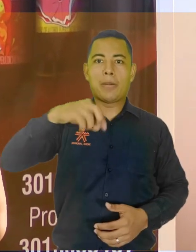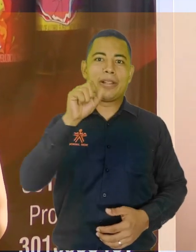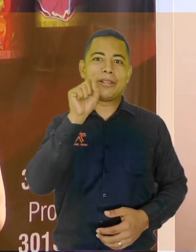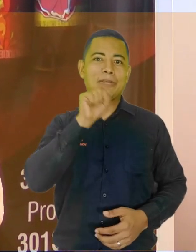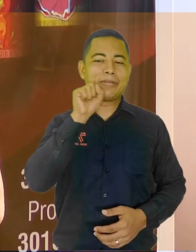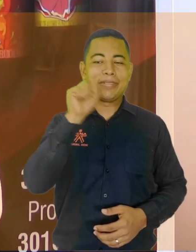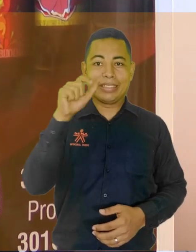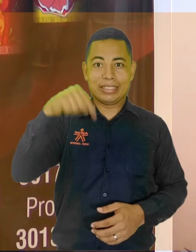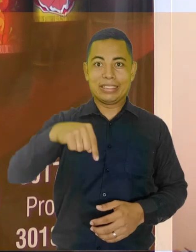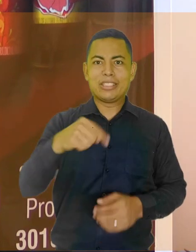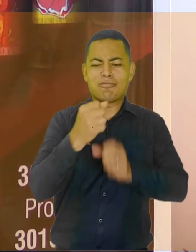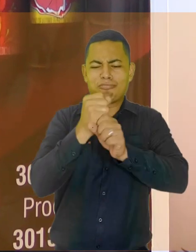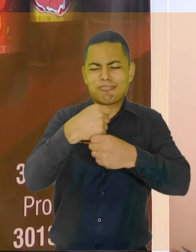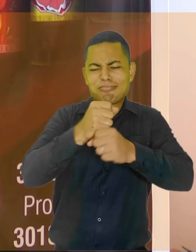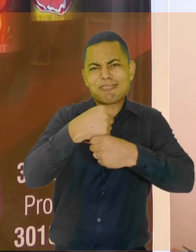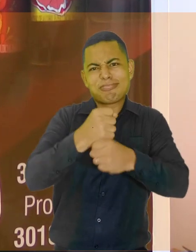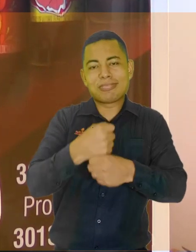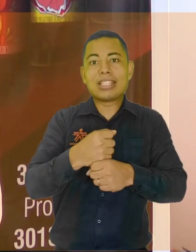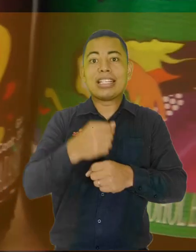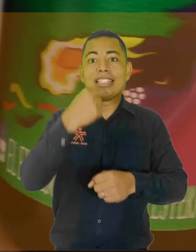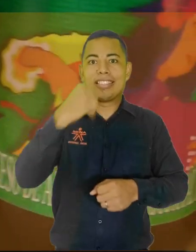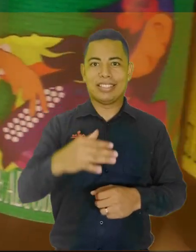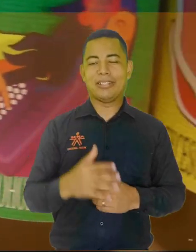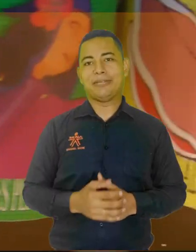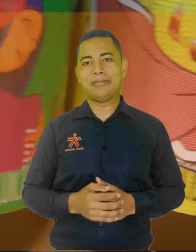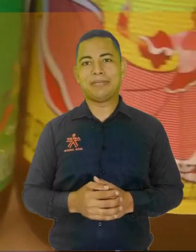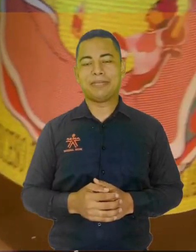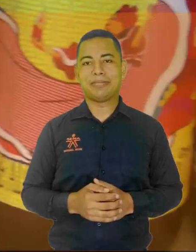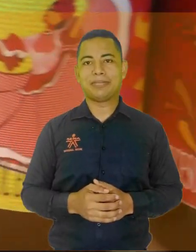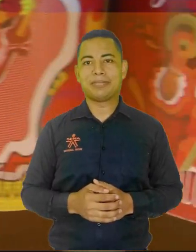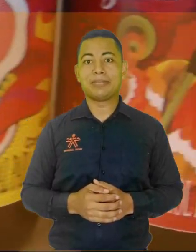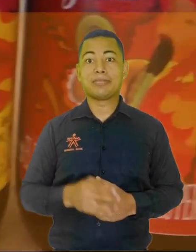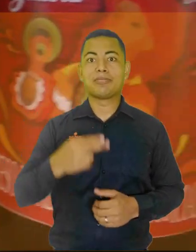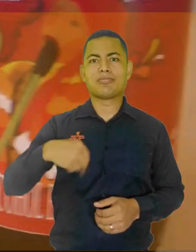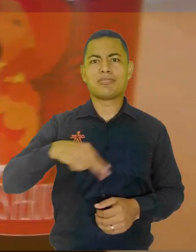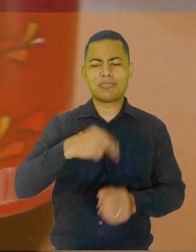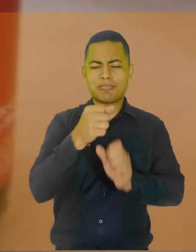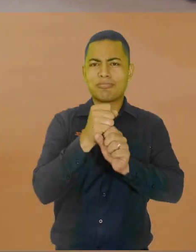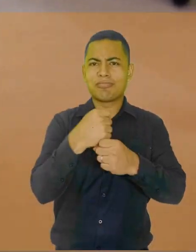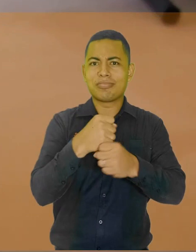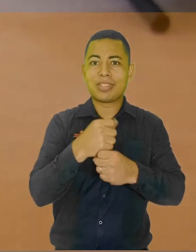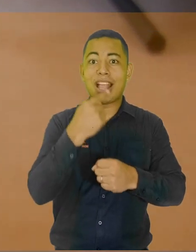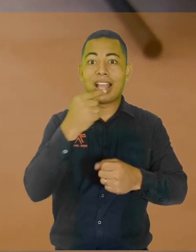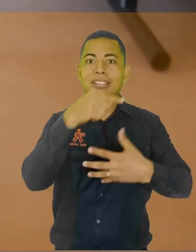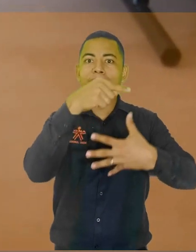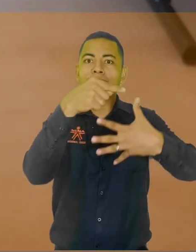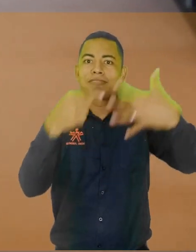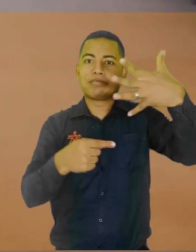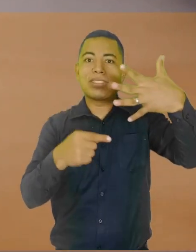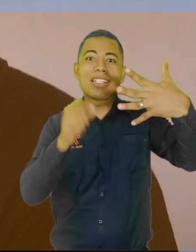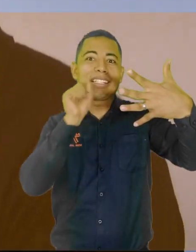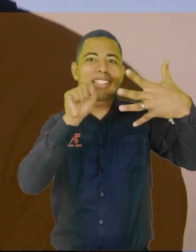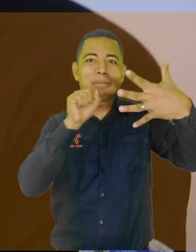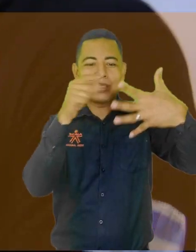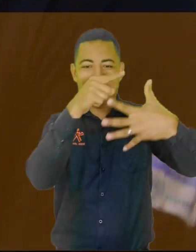SAS, fabricante de cervezas artesanales en el municipio de Sincelejo. Somos creadores de 5 sabores o 5 estilos de